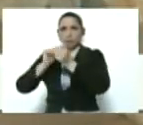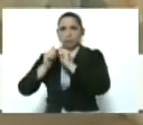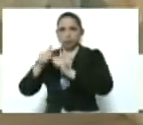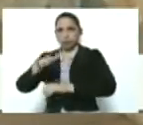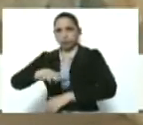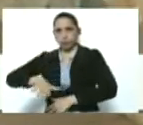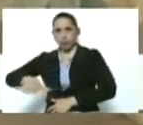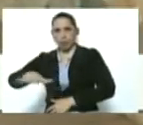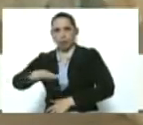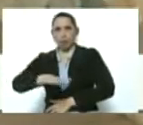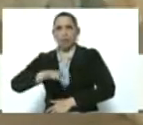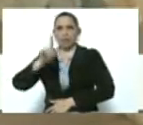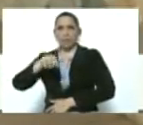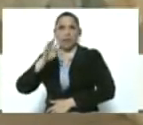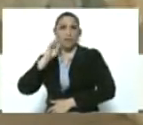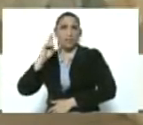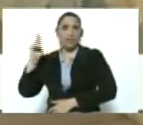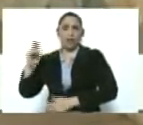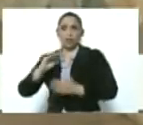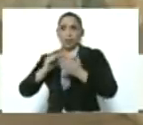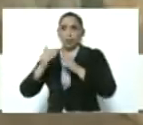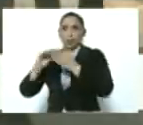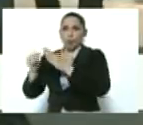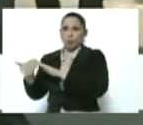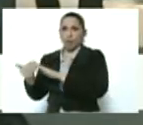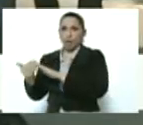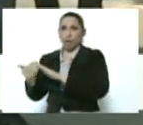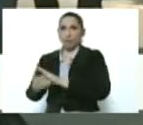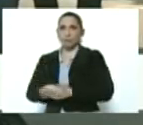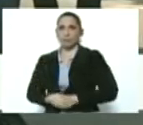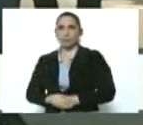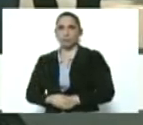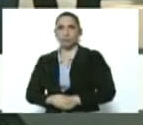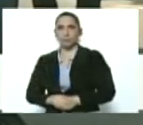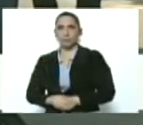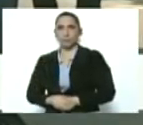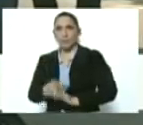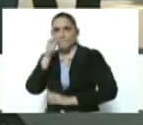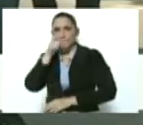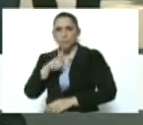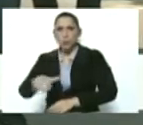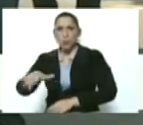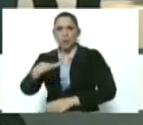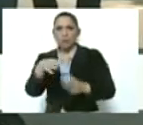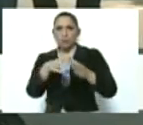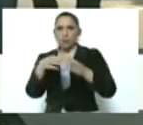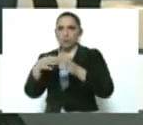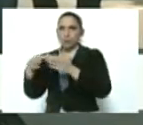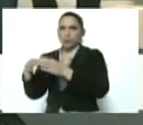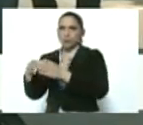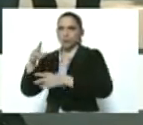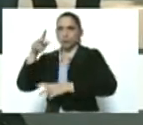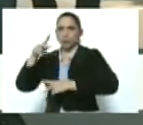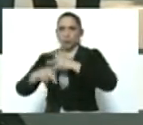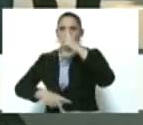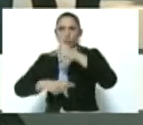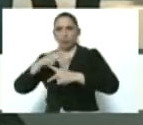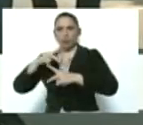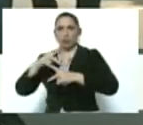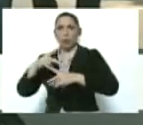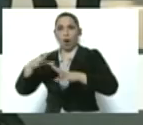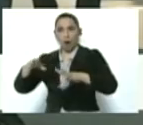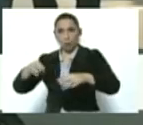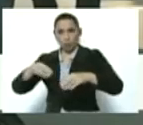en la radio comunal barry radio arsenal un pueblo organizado un pueblo productivo que ha